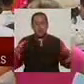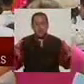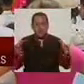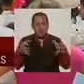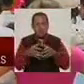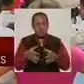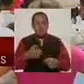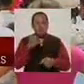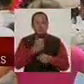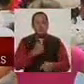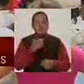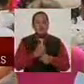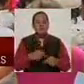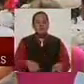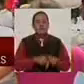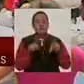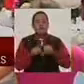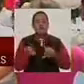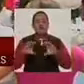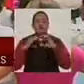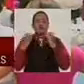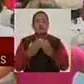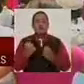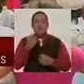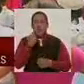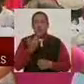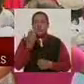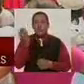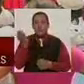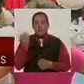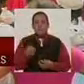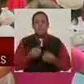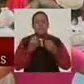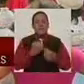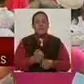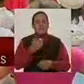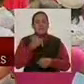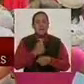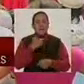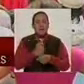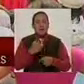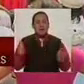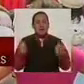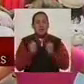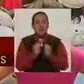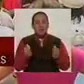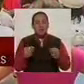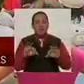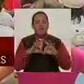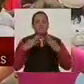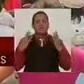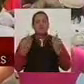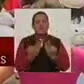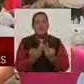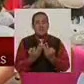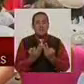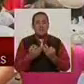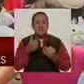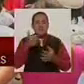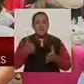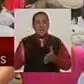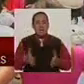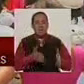junto también al congresista Nayab, para trabajar todos juntos con la familia de Amazonas